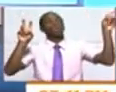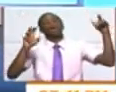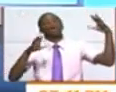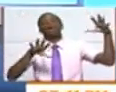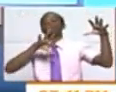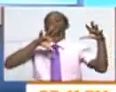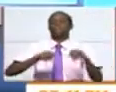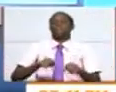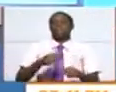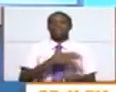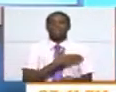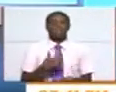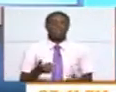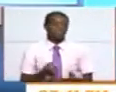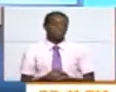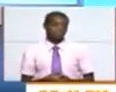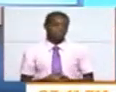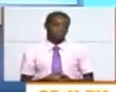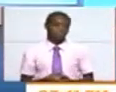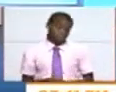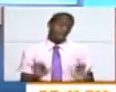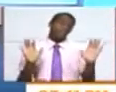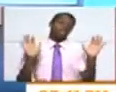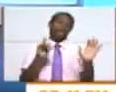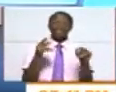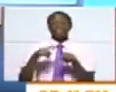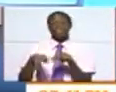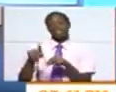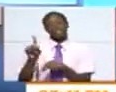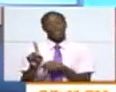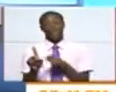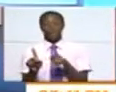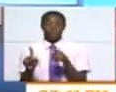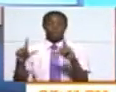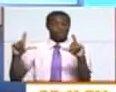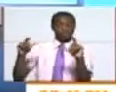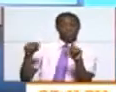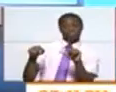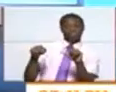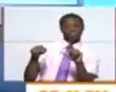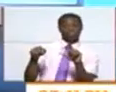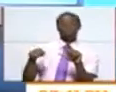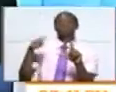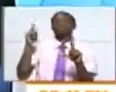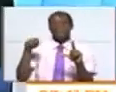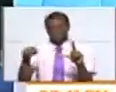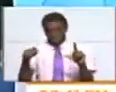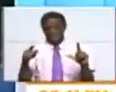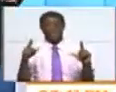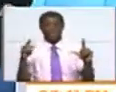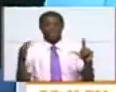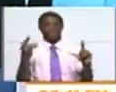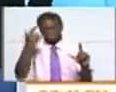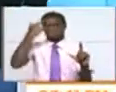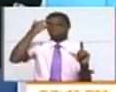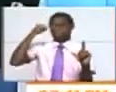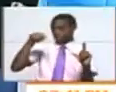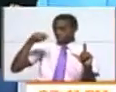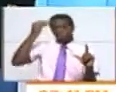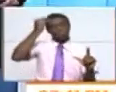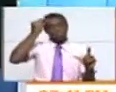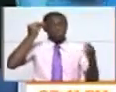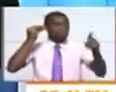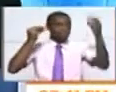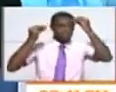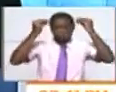de algo. Claro, esto no solamente pasa por el niño, esto también pasa por su psique, por la mía, por nuestro espíritu,